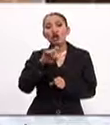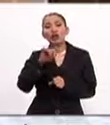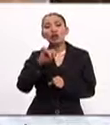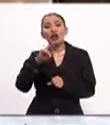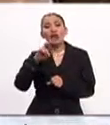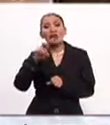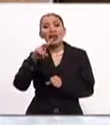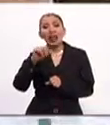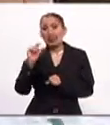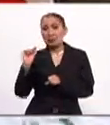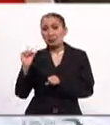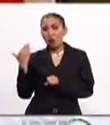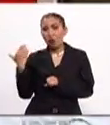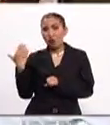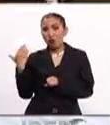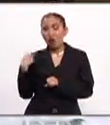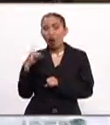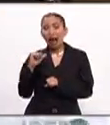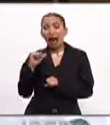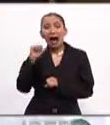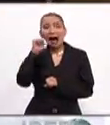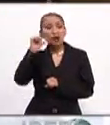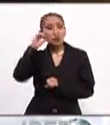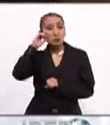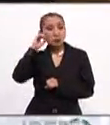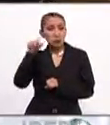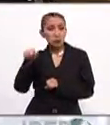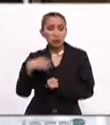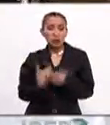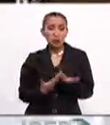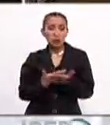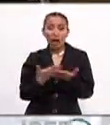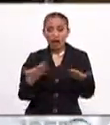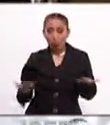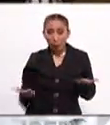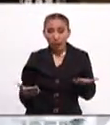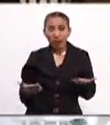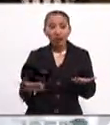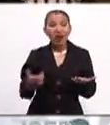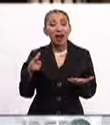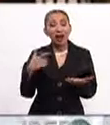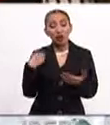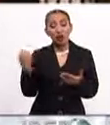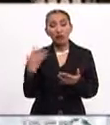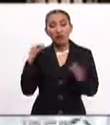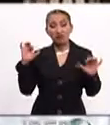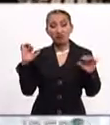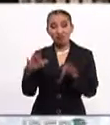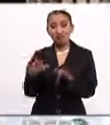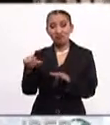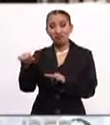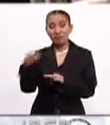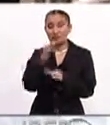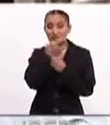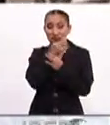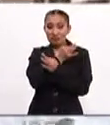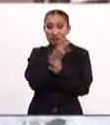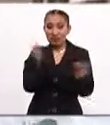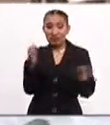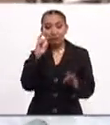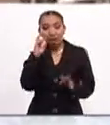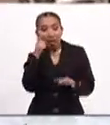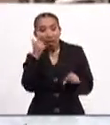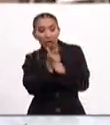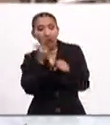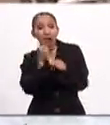Norberto Rivera, hasta hace poco arzobispo primado de México, y ahora que la Conferencia del Episcopado ha anunciado que han